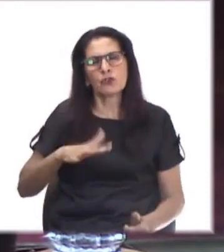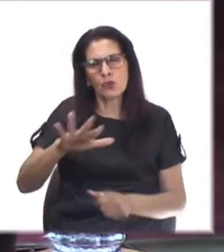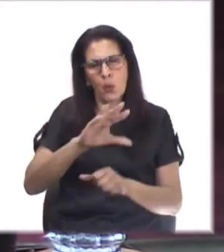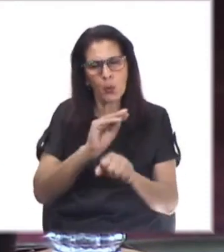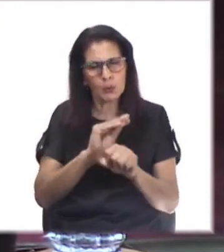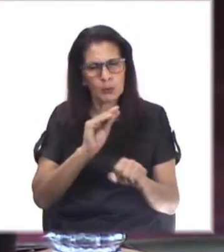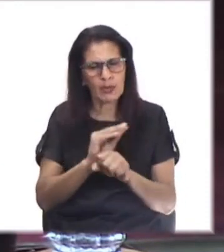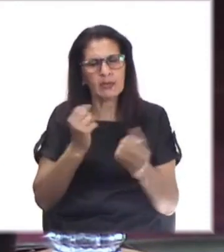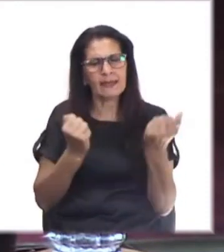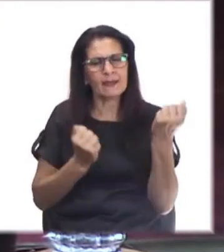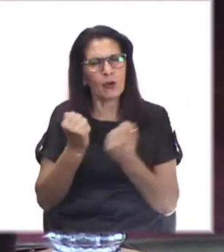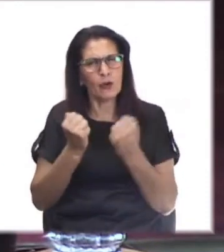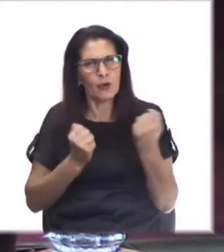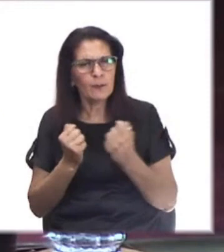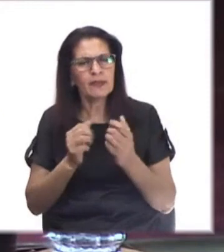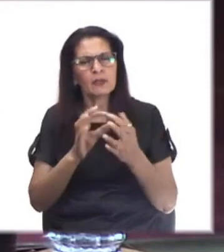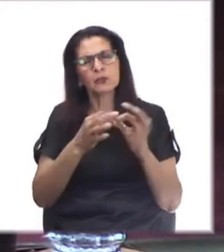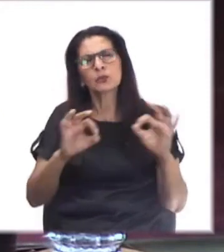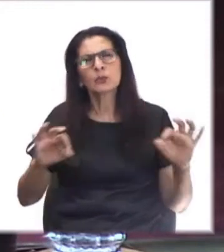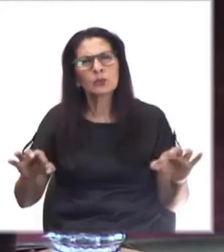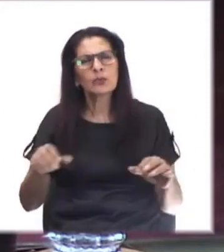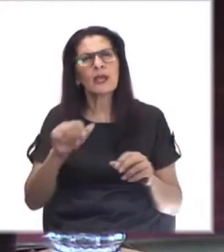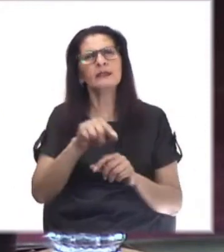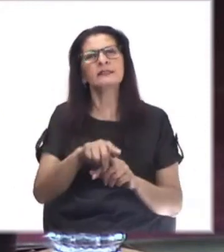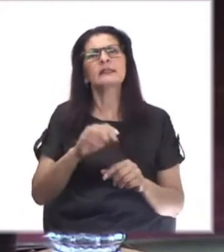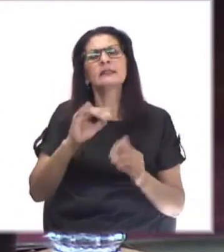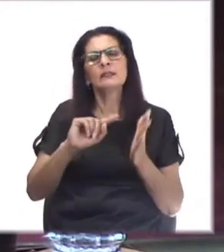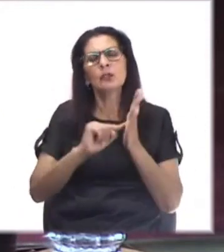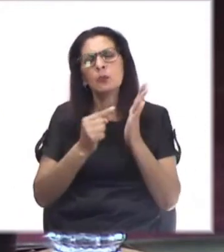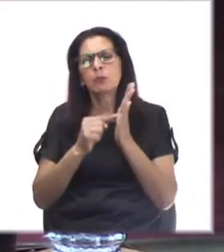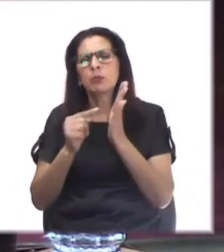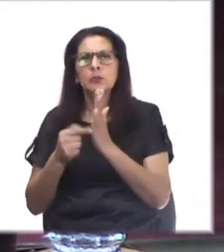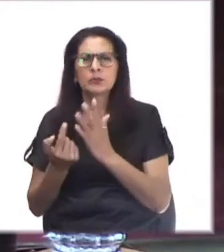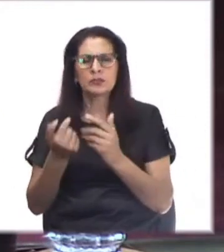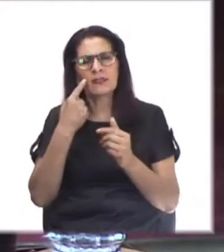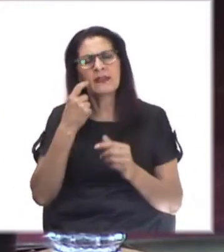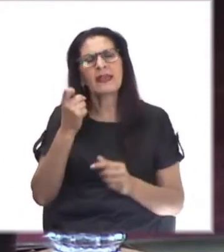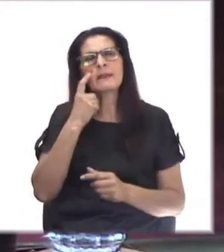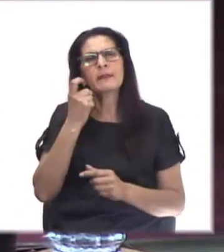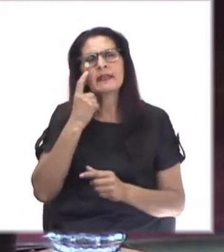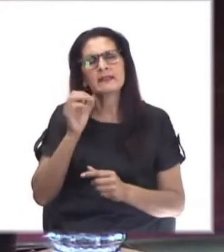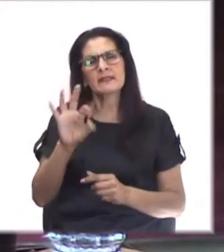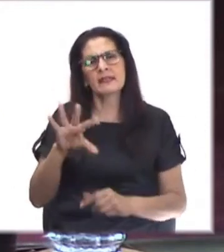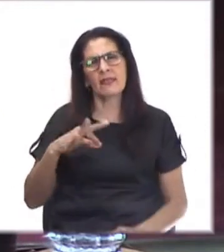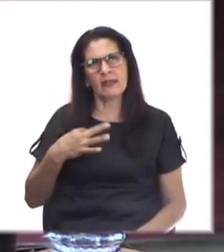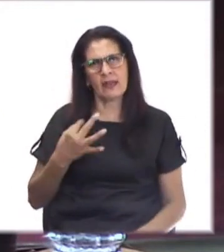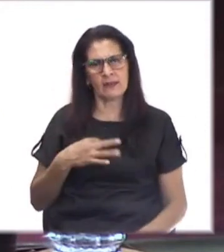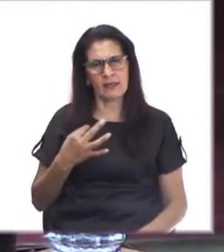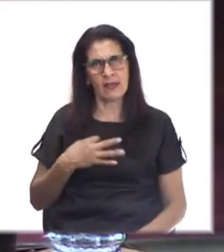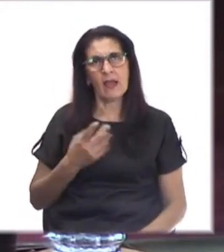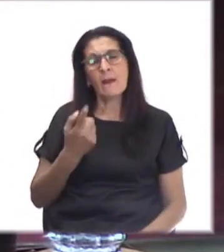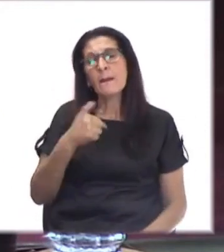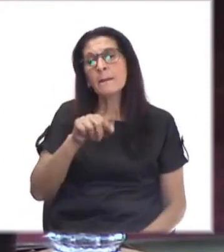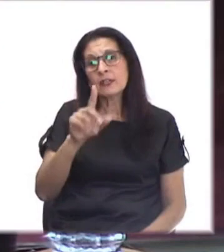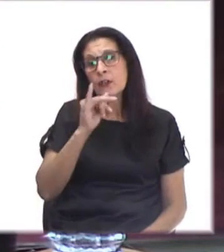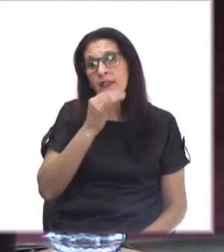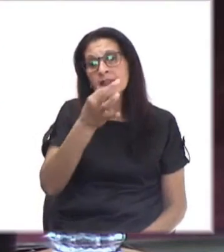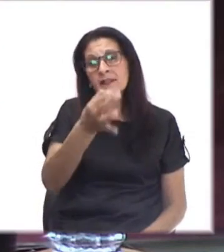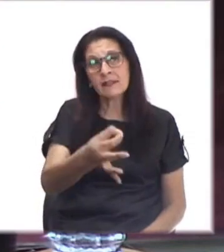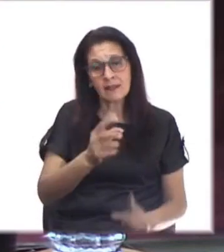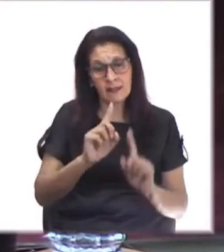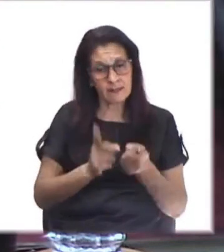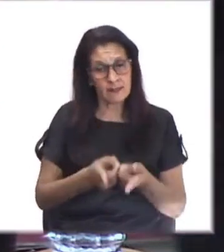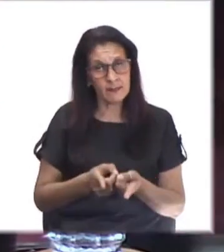económicos, estructurales, que condicionan los puntos de partida de la experiencia de vida. Pero denunciaba asimismo, de